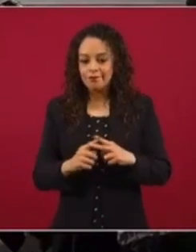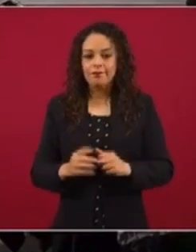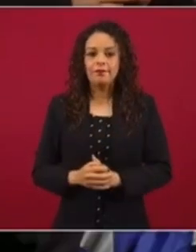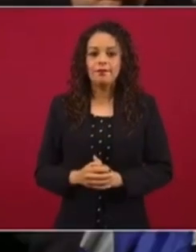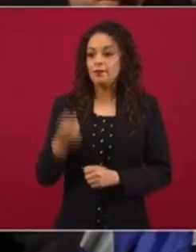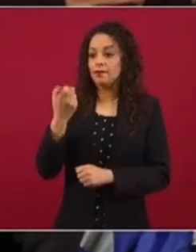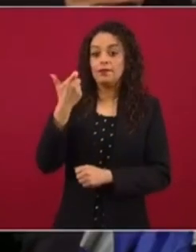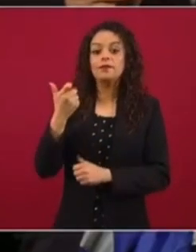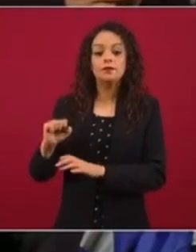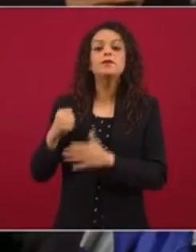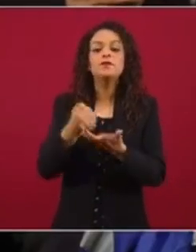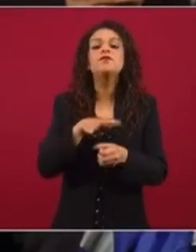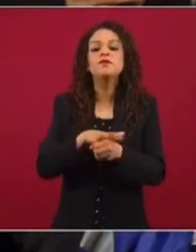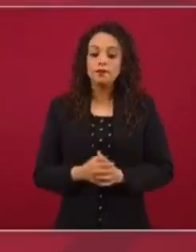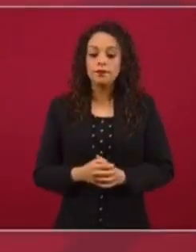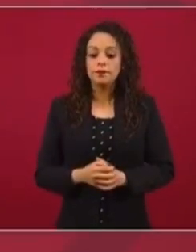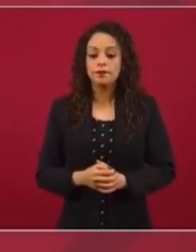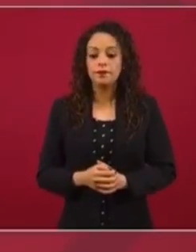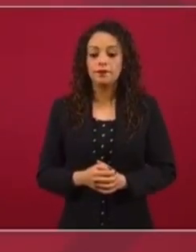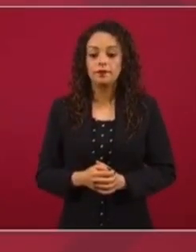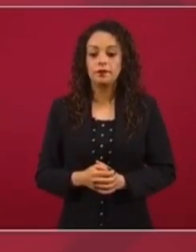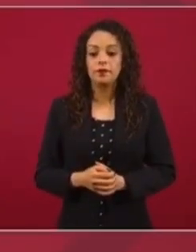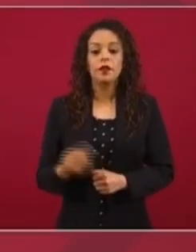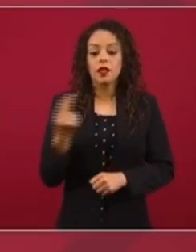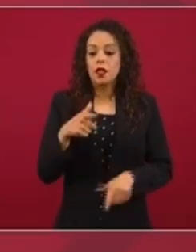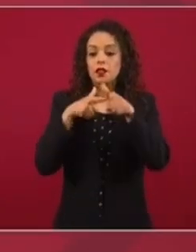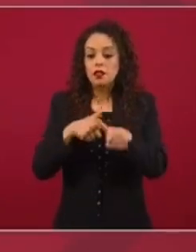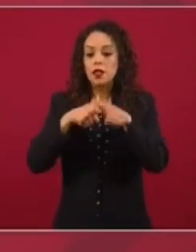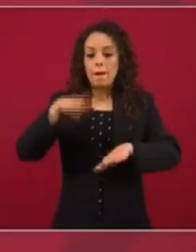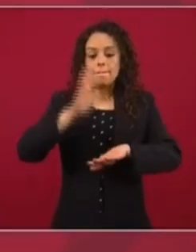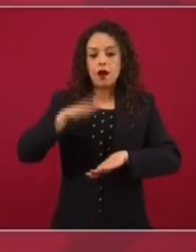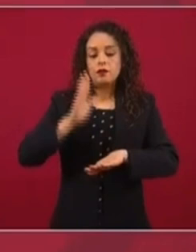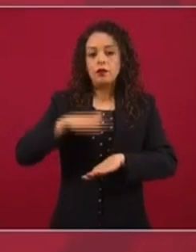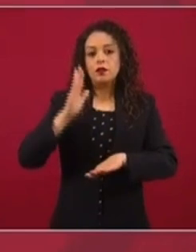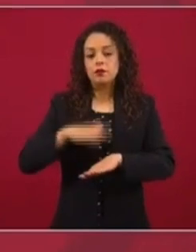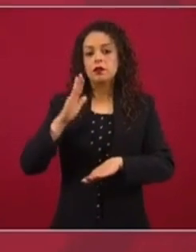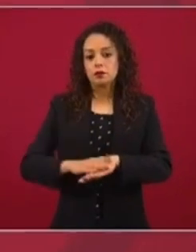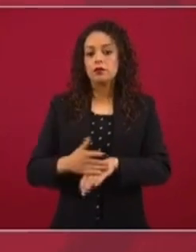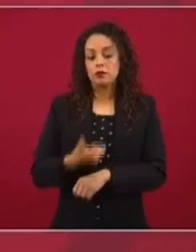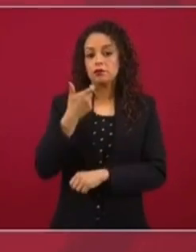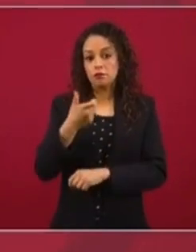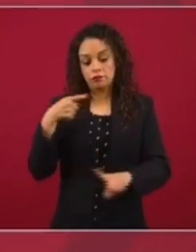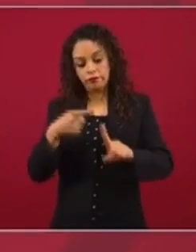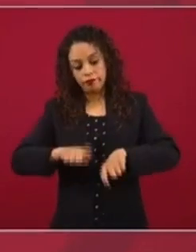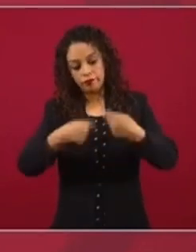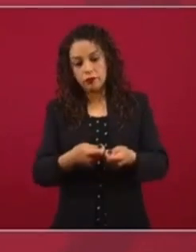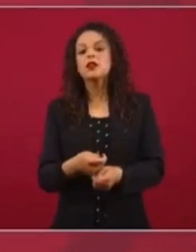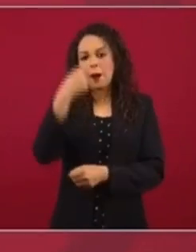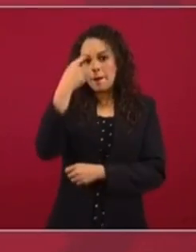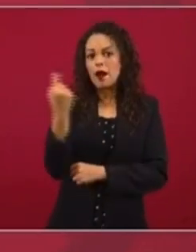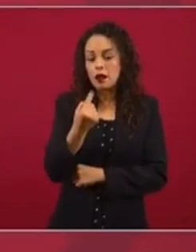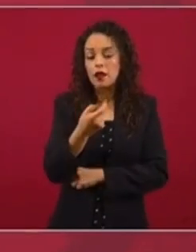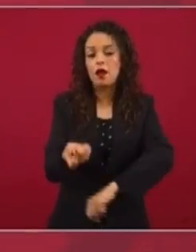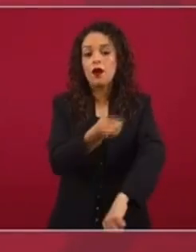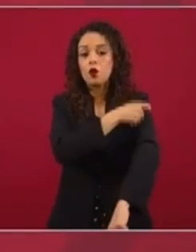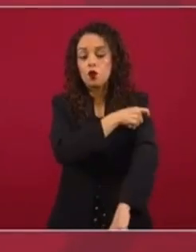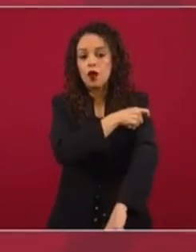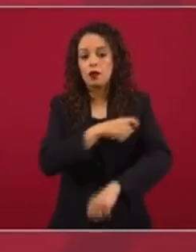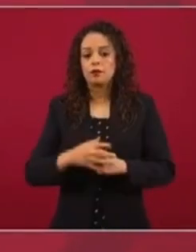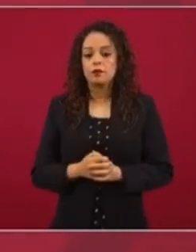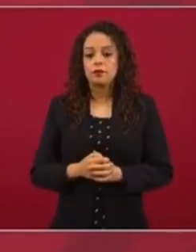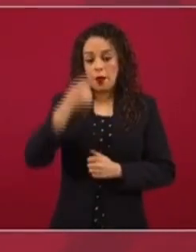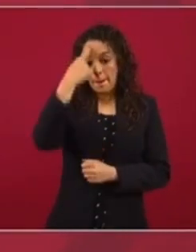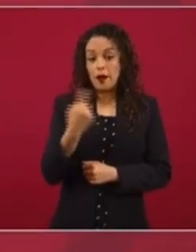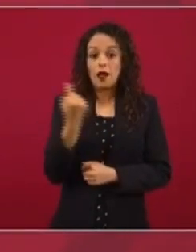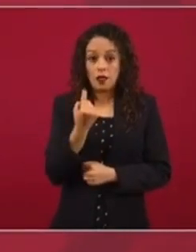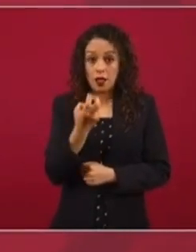destinado en caso de que... Salud. Seguir ampliando recursos que están destinados a la vacuna para garantizar que la